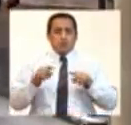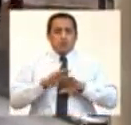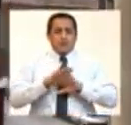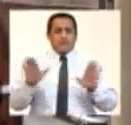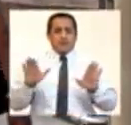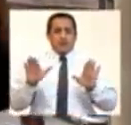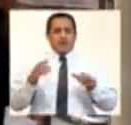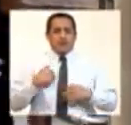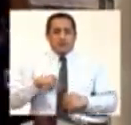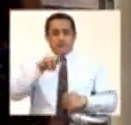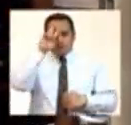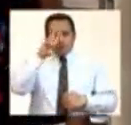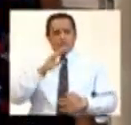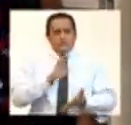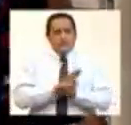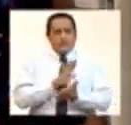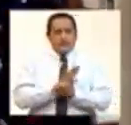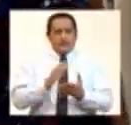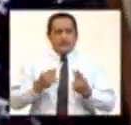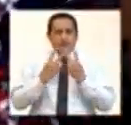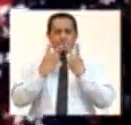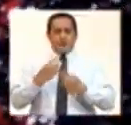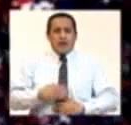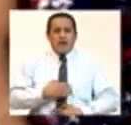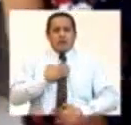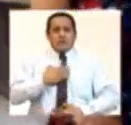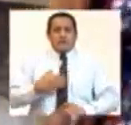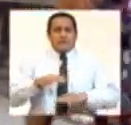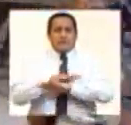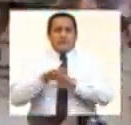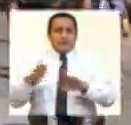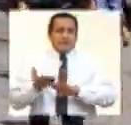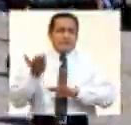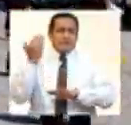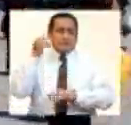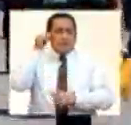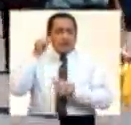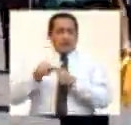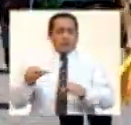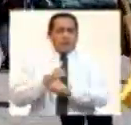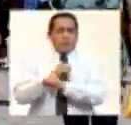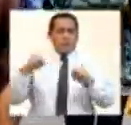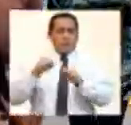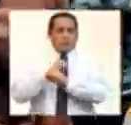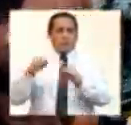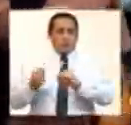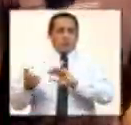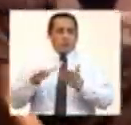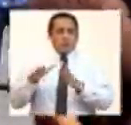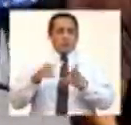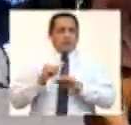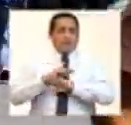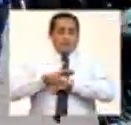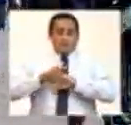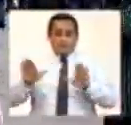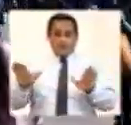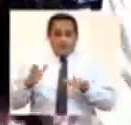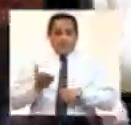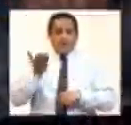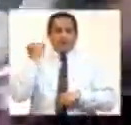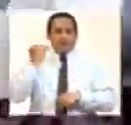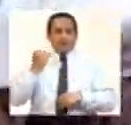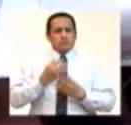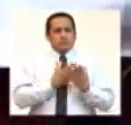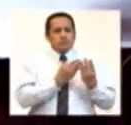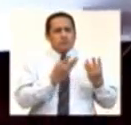Cuando finalmente el país calmó el pecho de sollozar con susto y el eco de las bombas ya eran solo recuerdos en la oscuridad de los apagones de esos